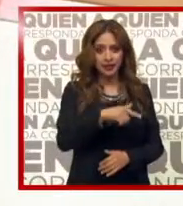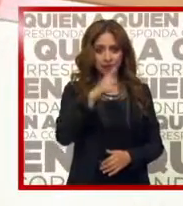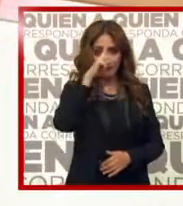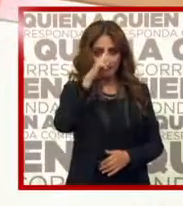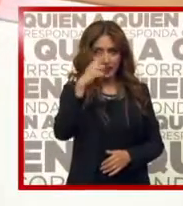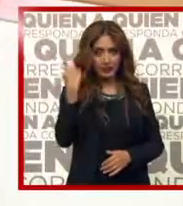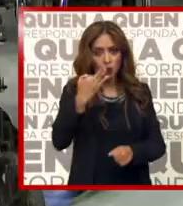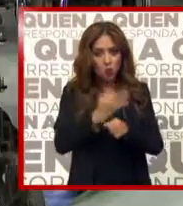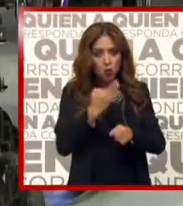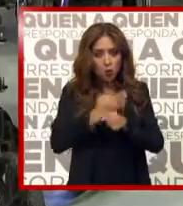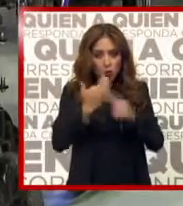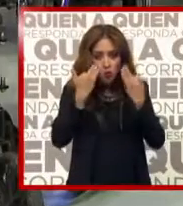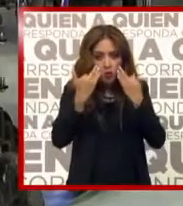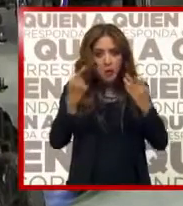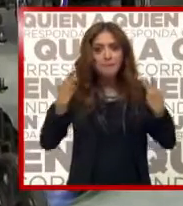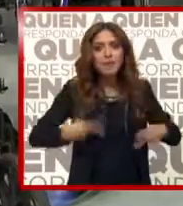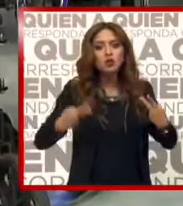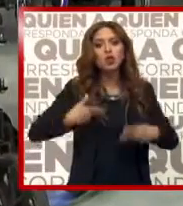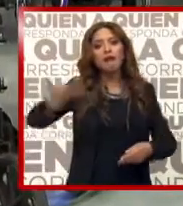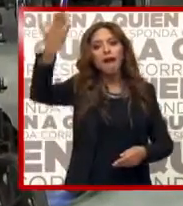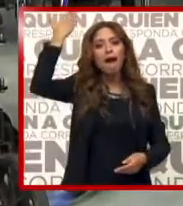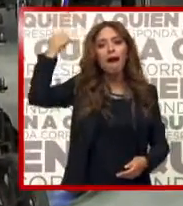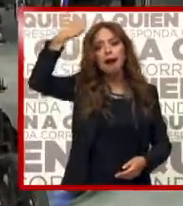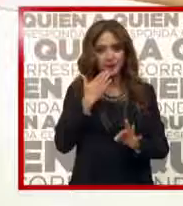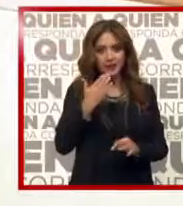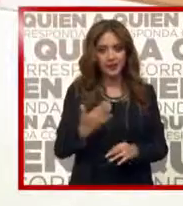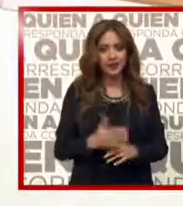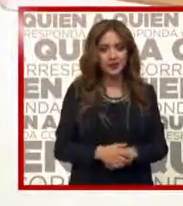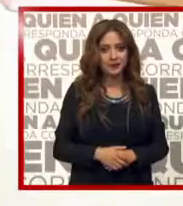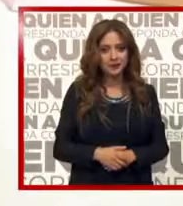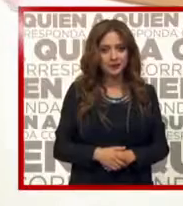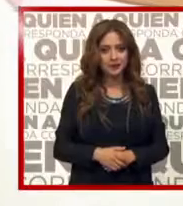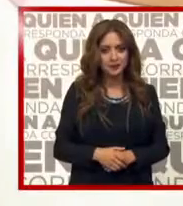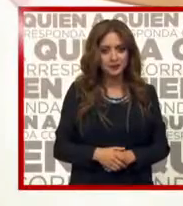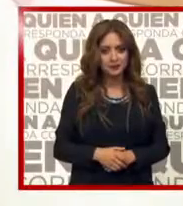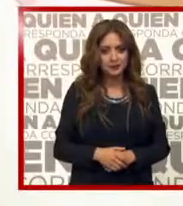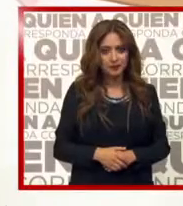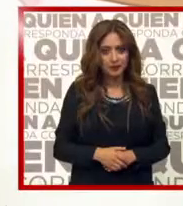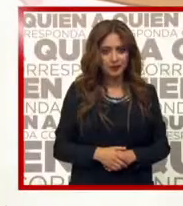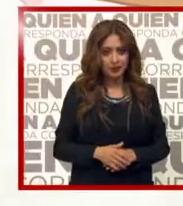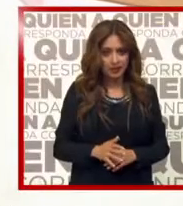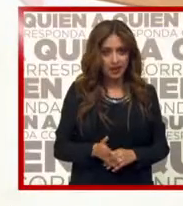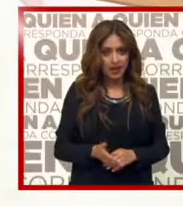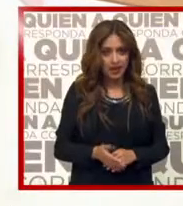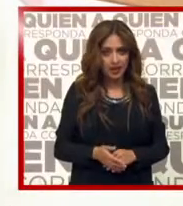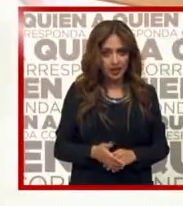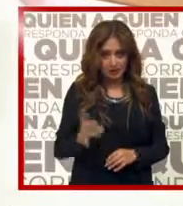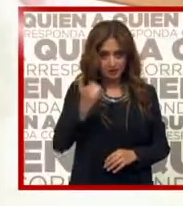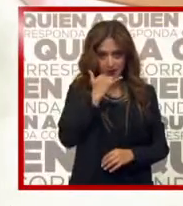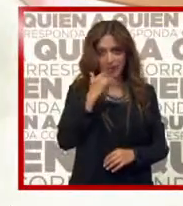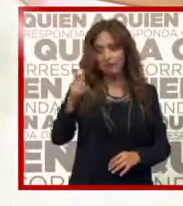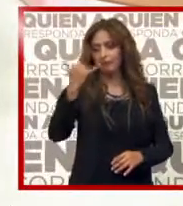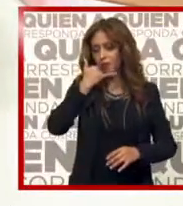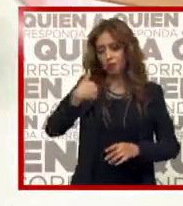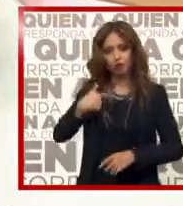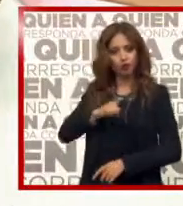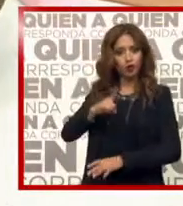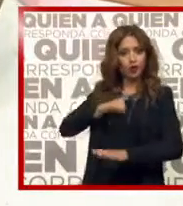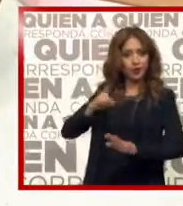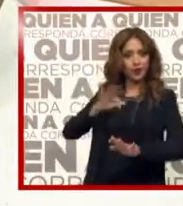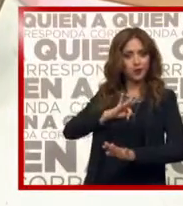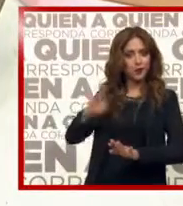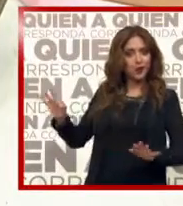Mancera Espinosa, jefe de gobierno de la Ciudad de México, y de Gustavo Gamaliel Martínez Pacheco, director general del Sistema para el Desarrollo Integral de la Familia